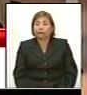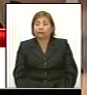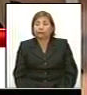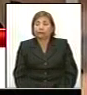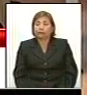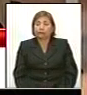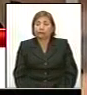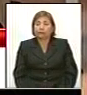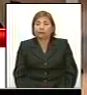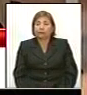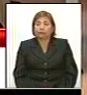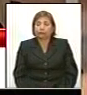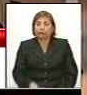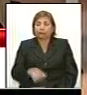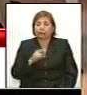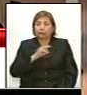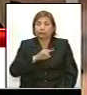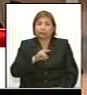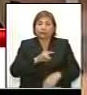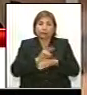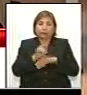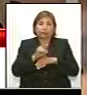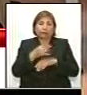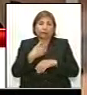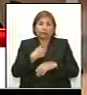Buscaron abusar de mí, ¿ok?